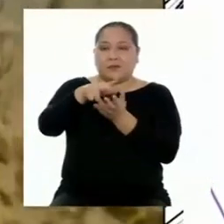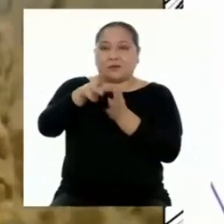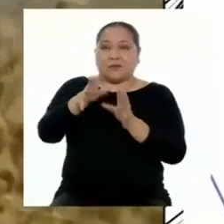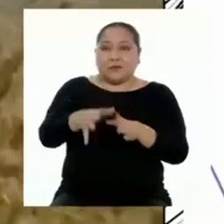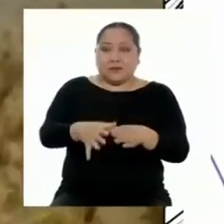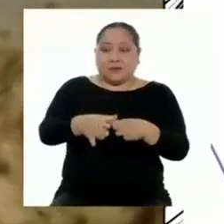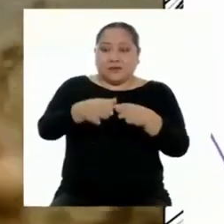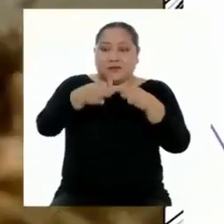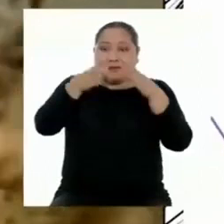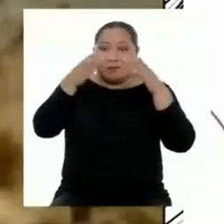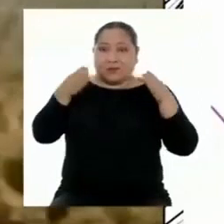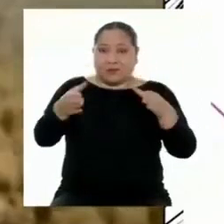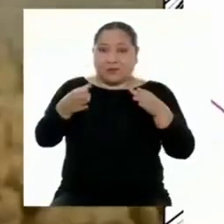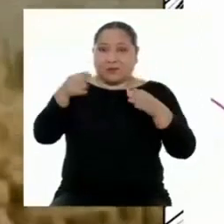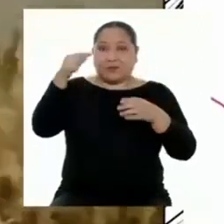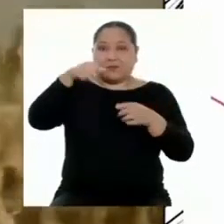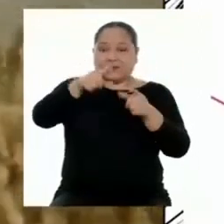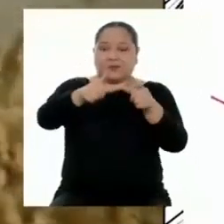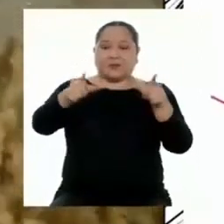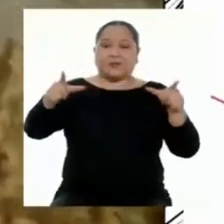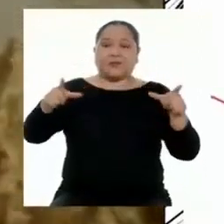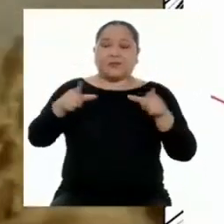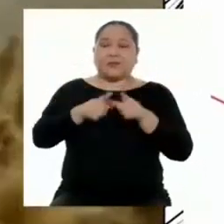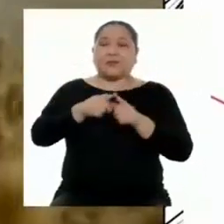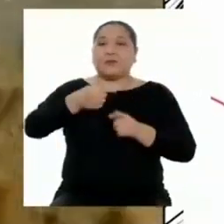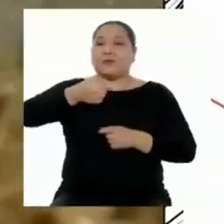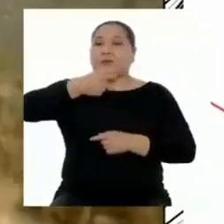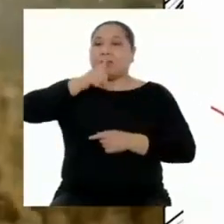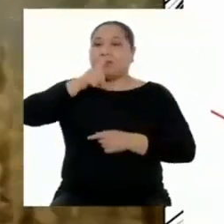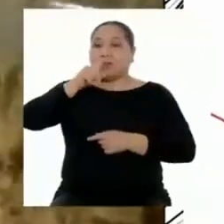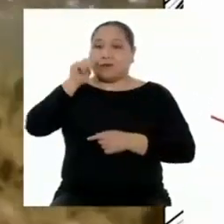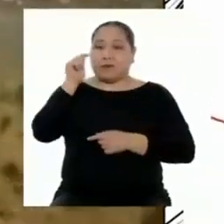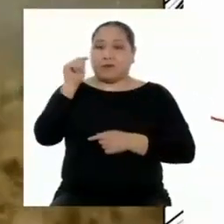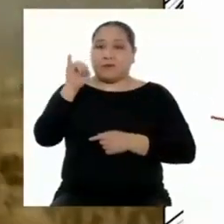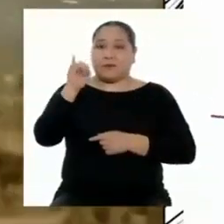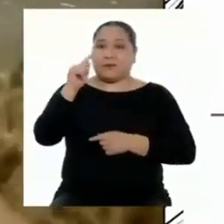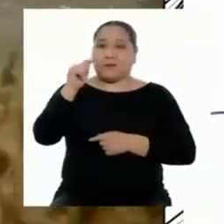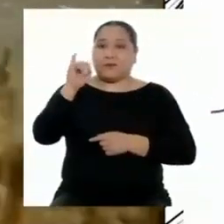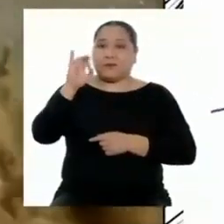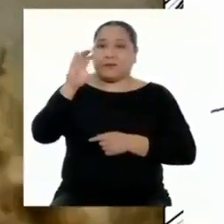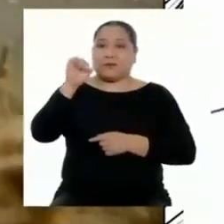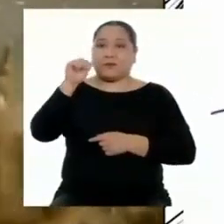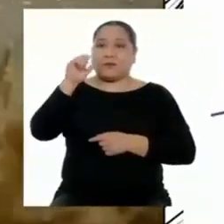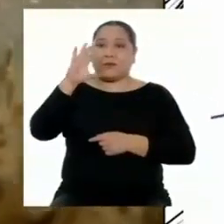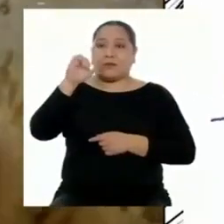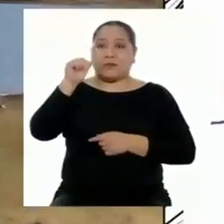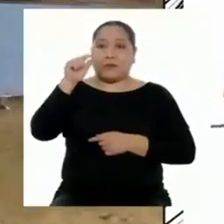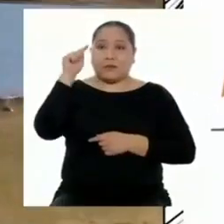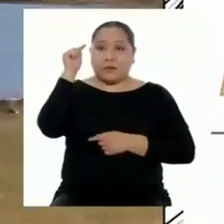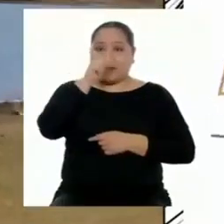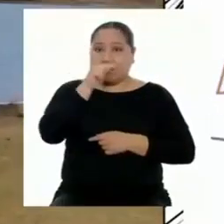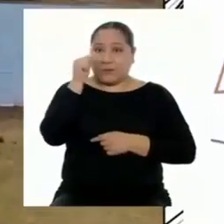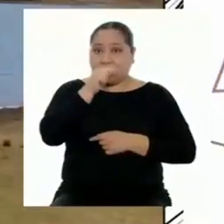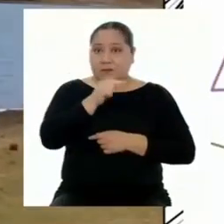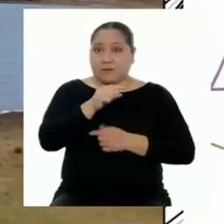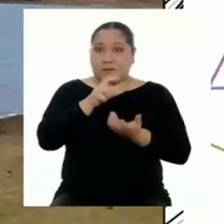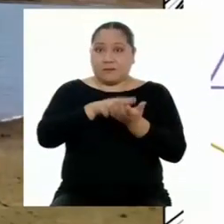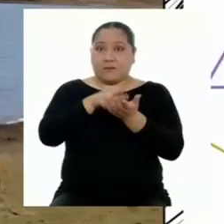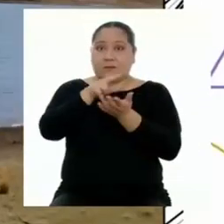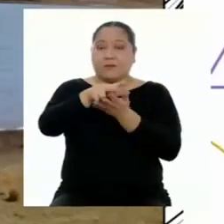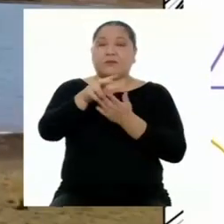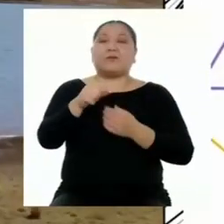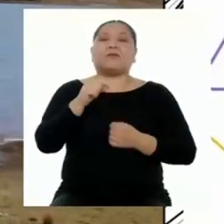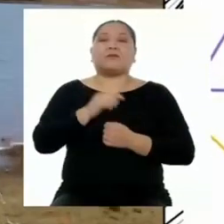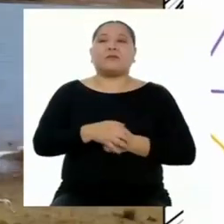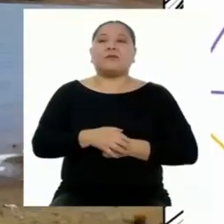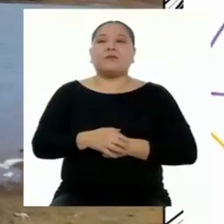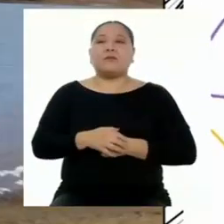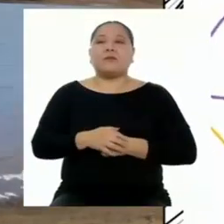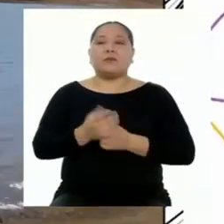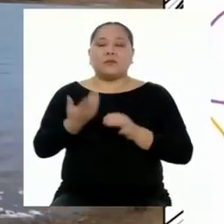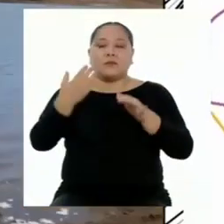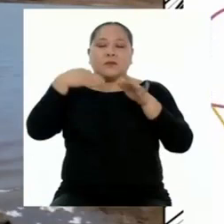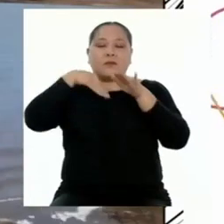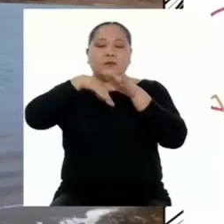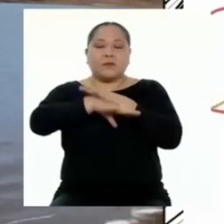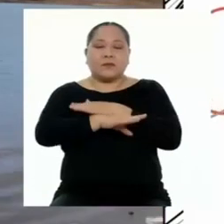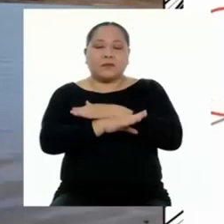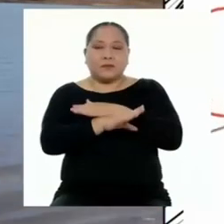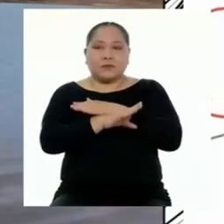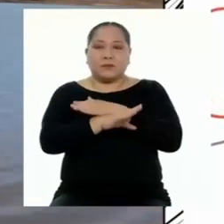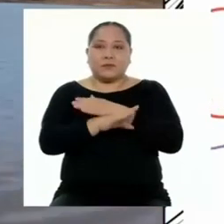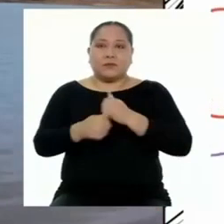gigante del Titicaca, llamada científicamente Telmatobius culeus, es un anfibio que habita sobre